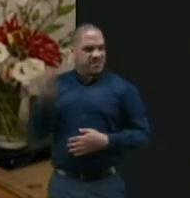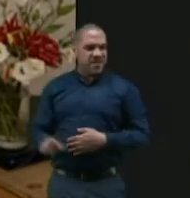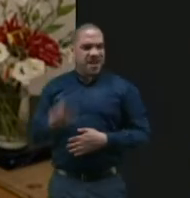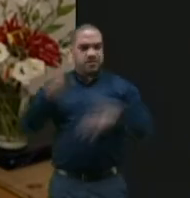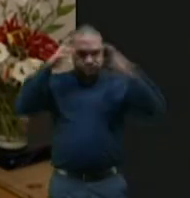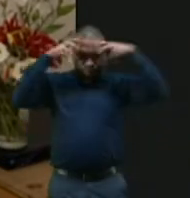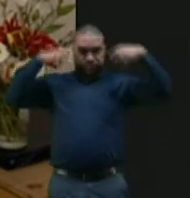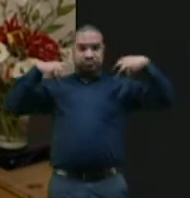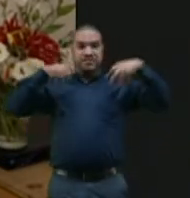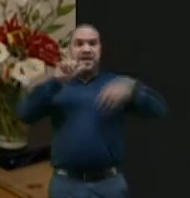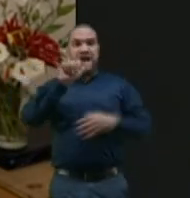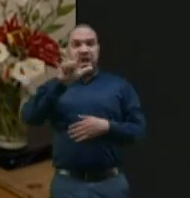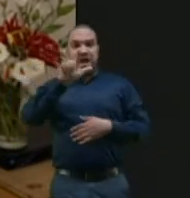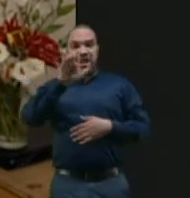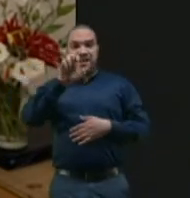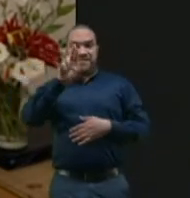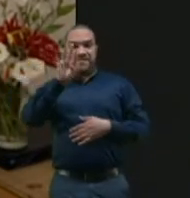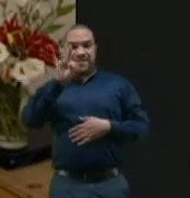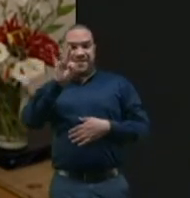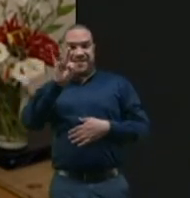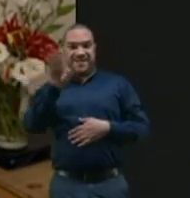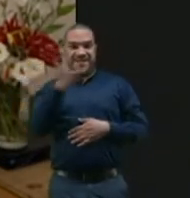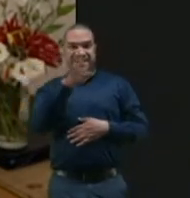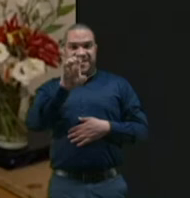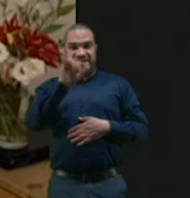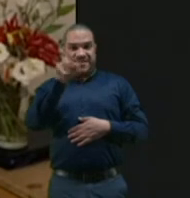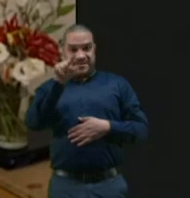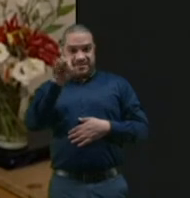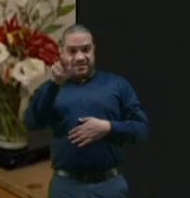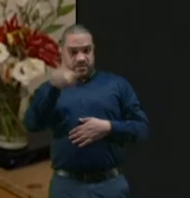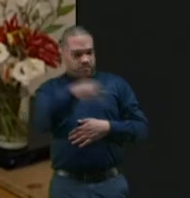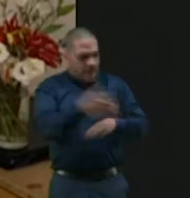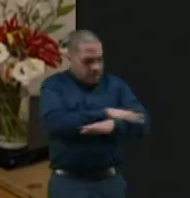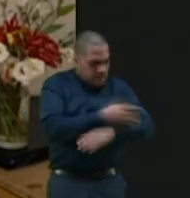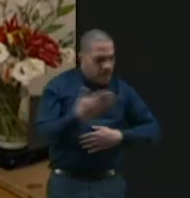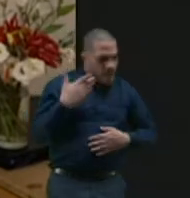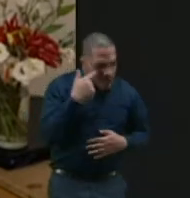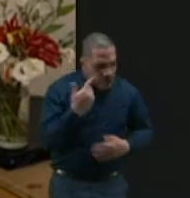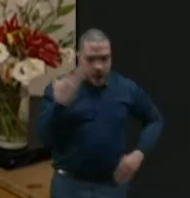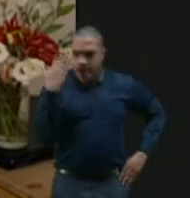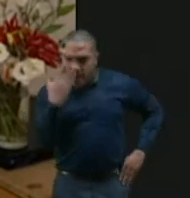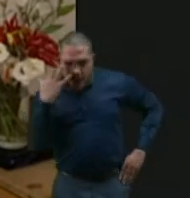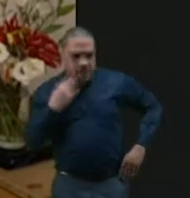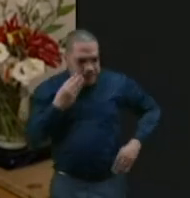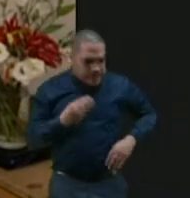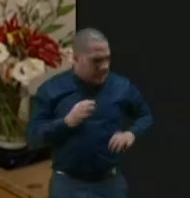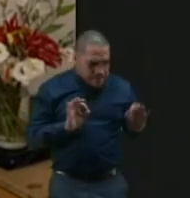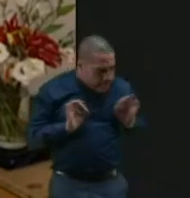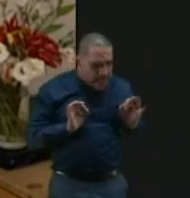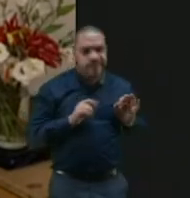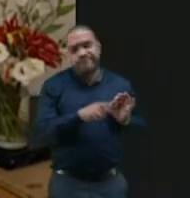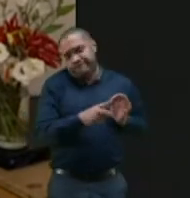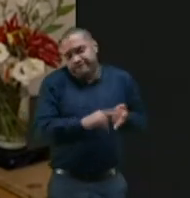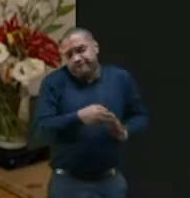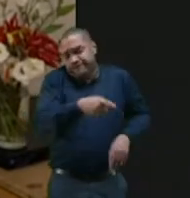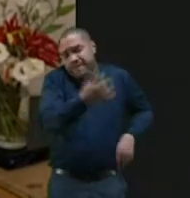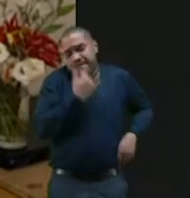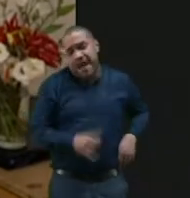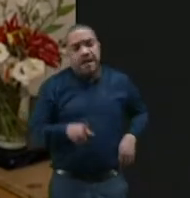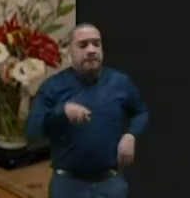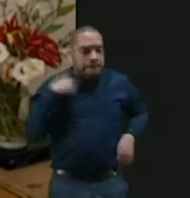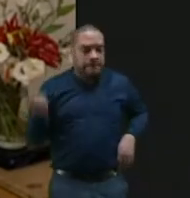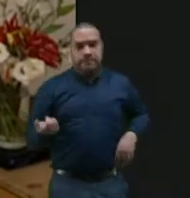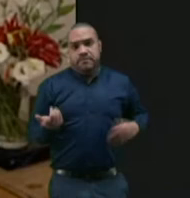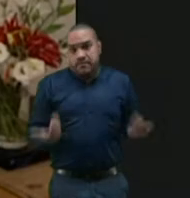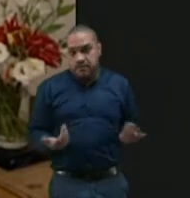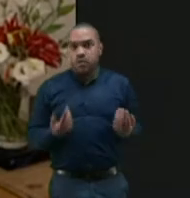probado nada, no han fallado. Entonces, si ustedes se dan cuenta que este va a ser un camino de fallas, el único camino